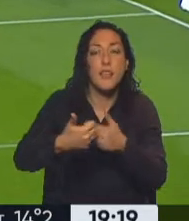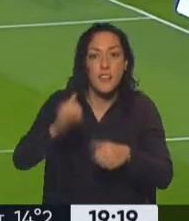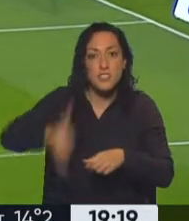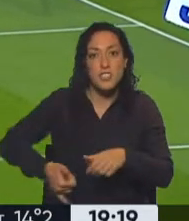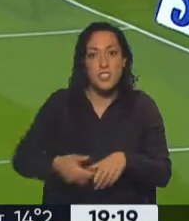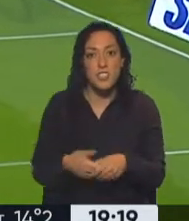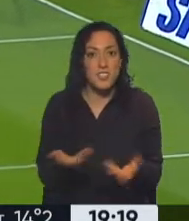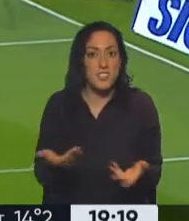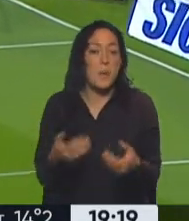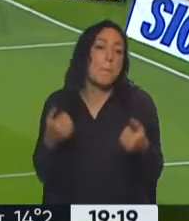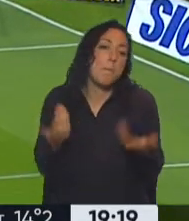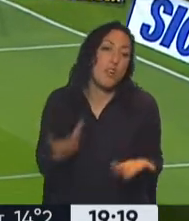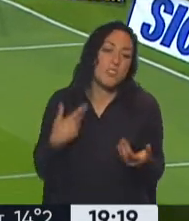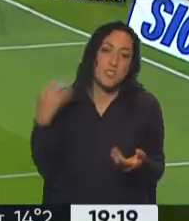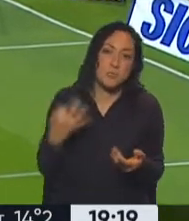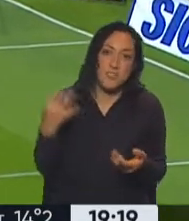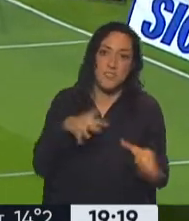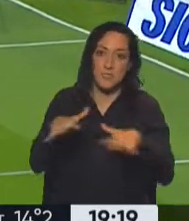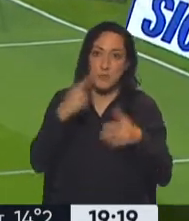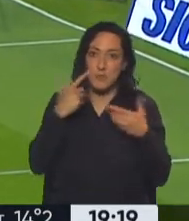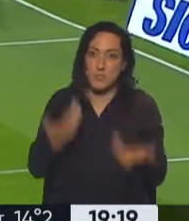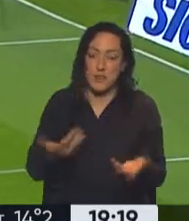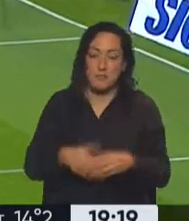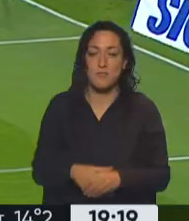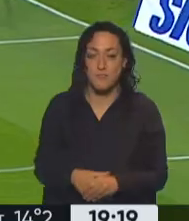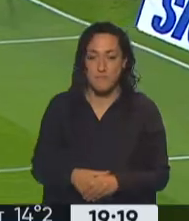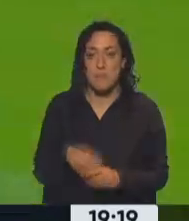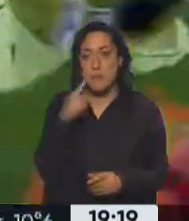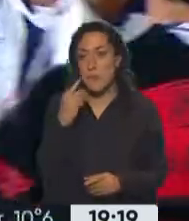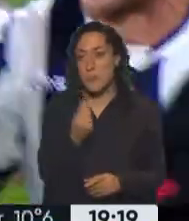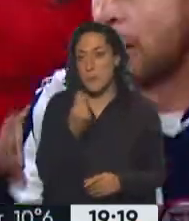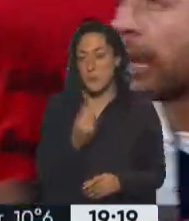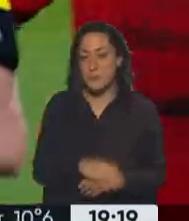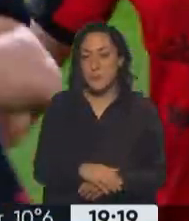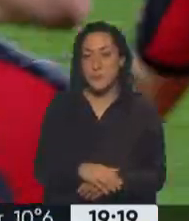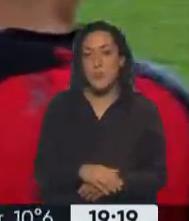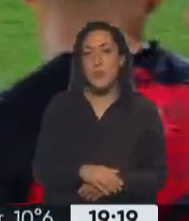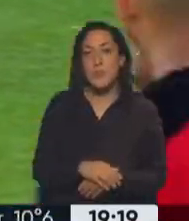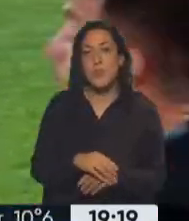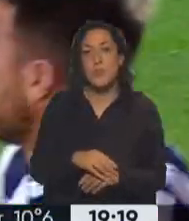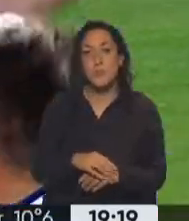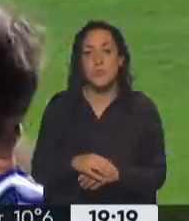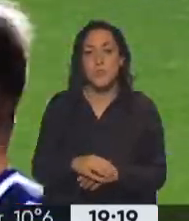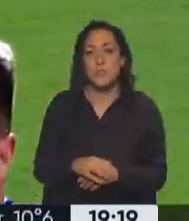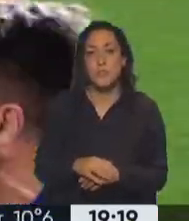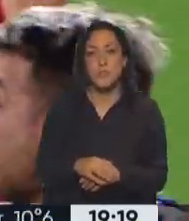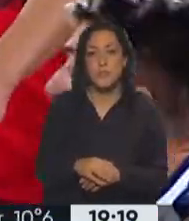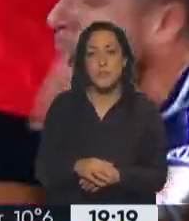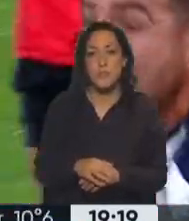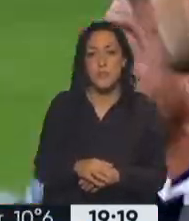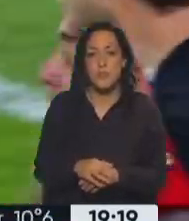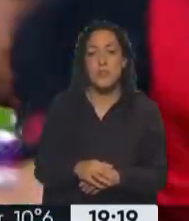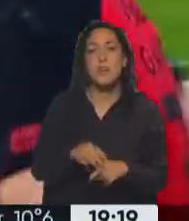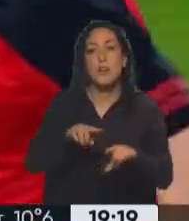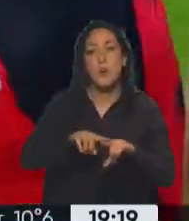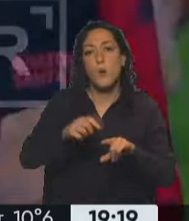Bueno, por eso son perlitas, ¿no? Por eso es avivada. Y por eso son perlitas ahora. Claro. Y Guanchope... ¿Qué pasó con Guanchope? Yo